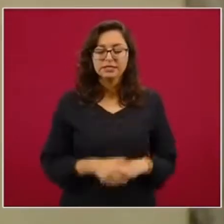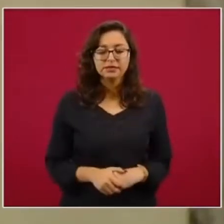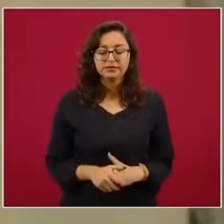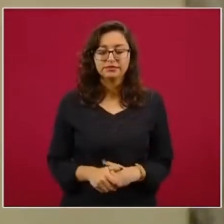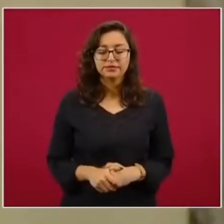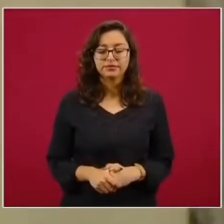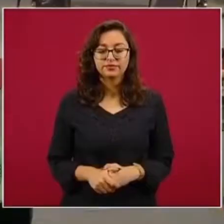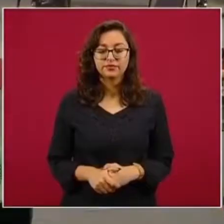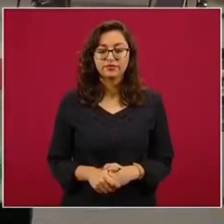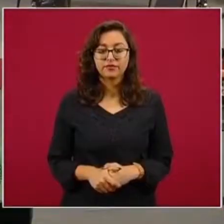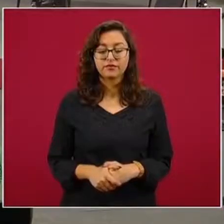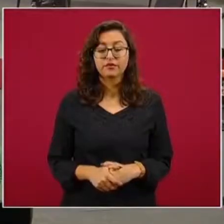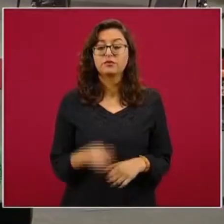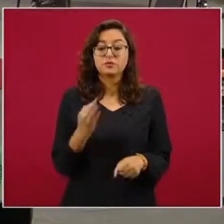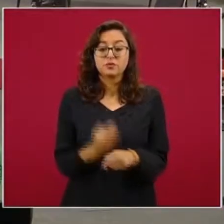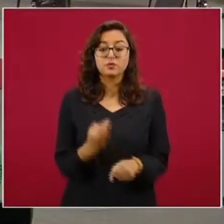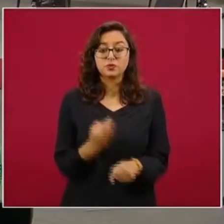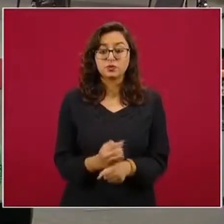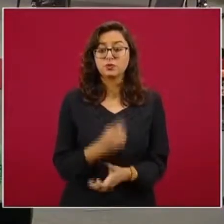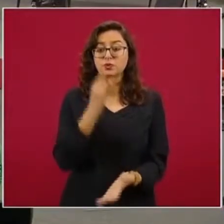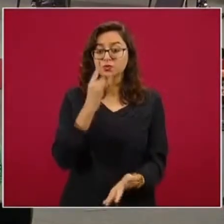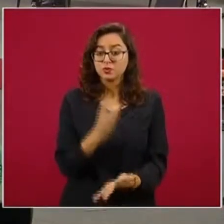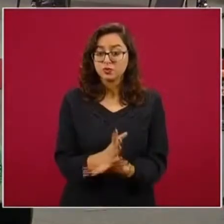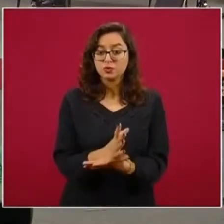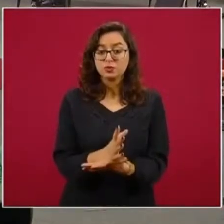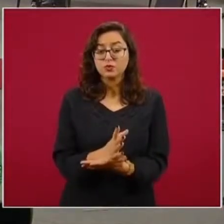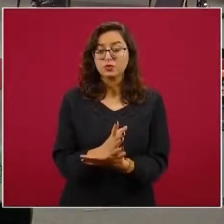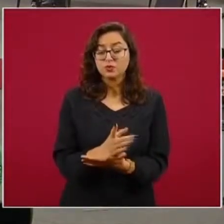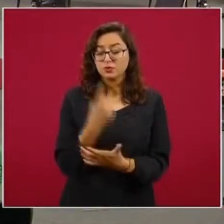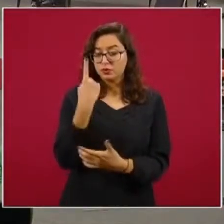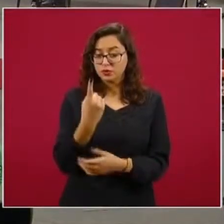solamente quiero hablarle de un